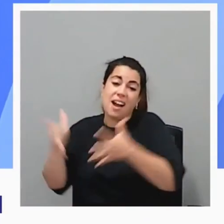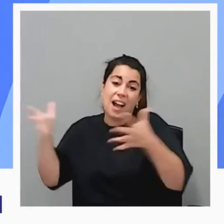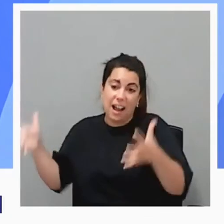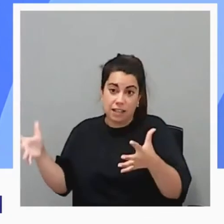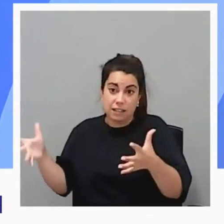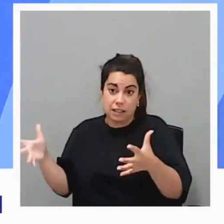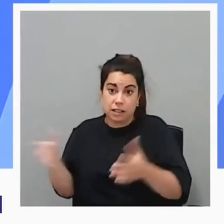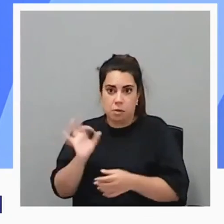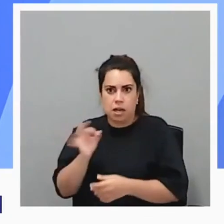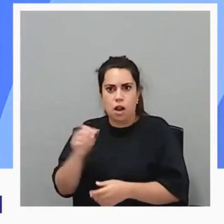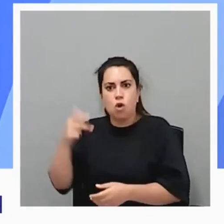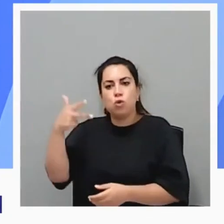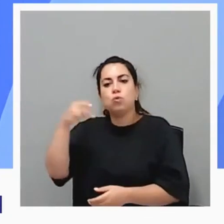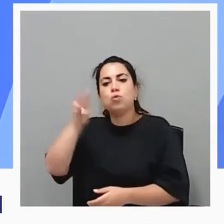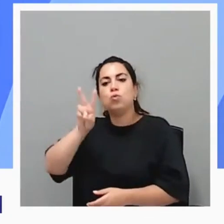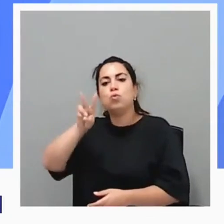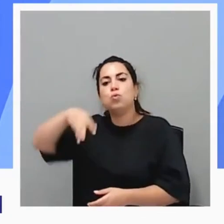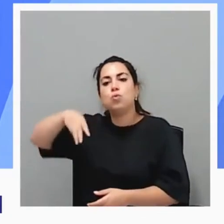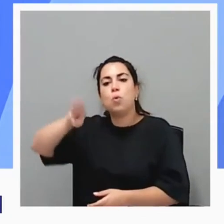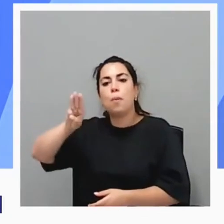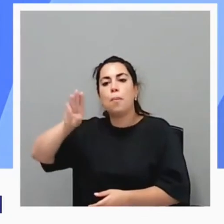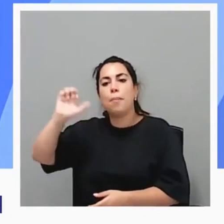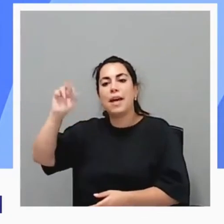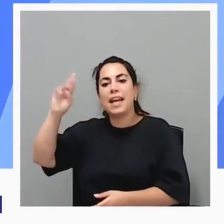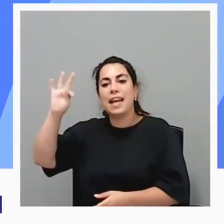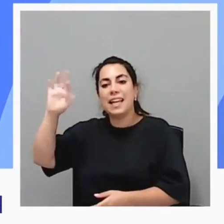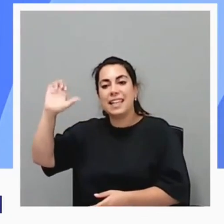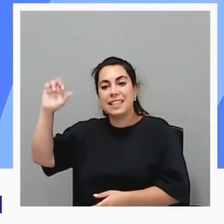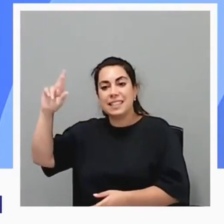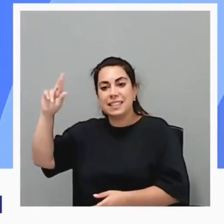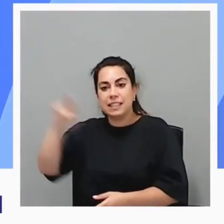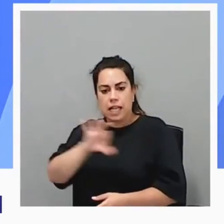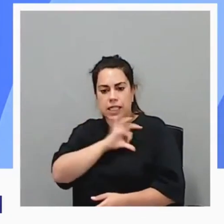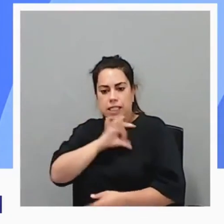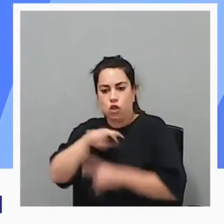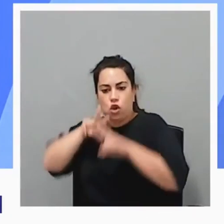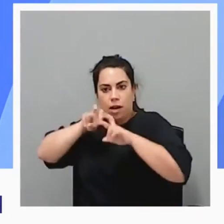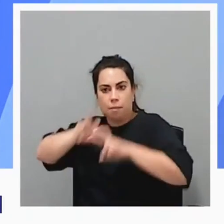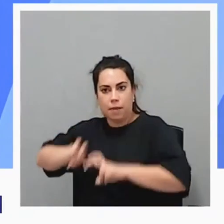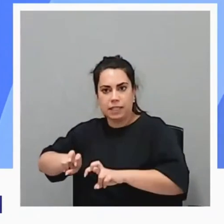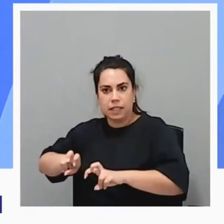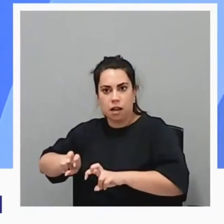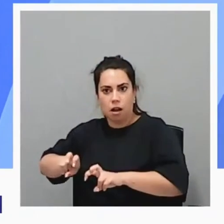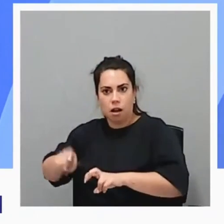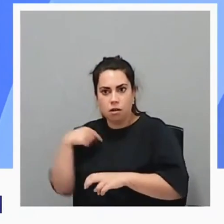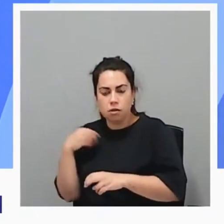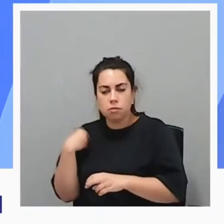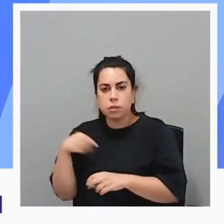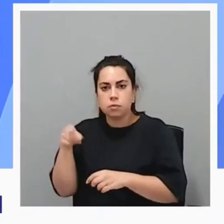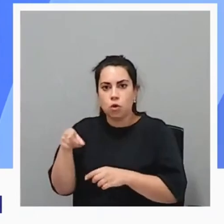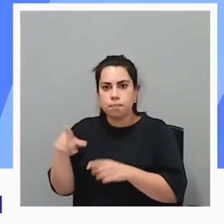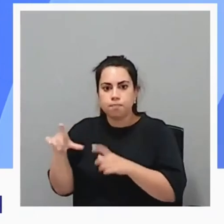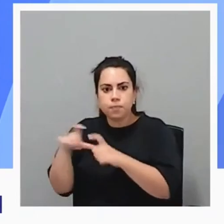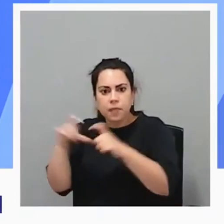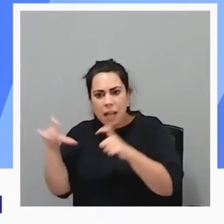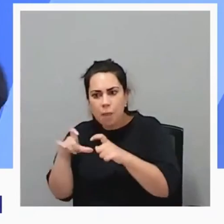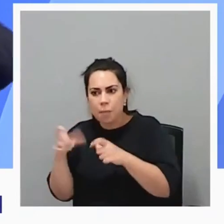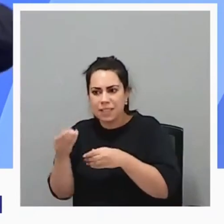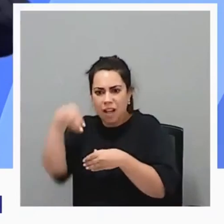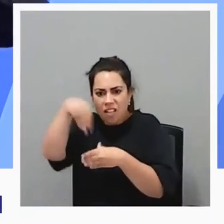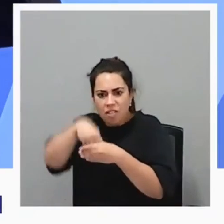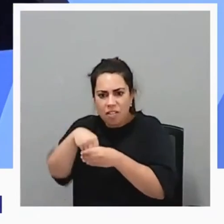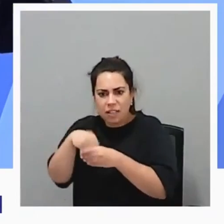Schumpeter decía, o las innovaciones nacen en el seno de monopolios, o las empresas que las hacen van a terminar siendo